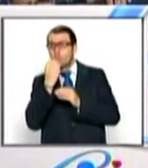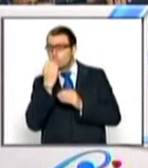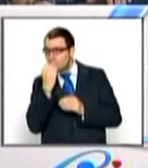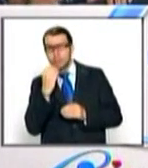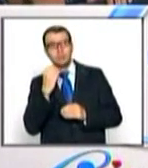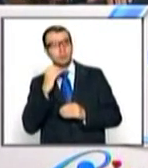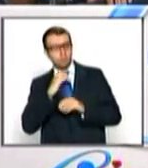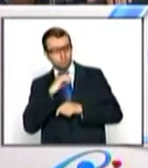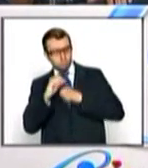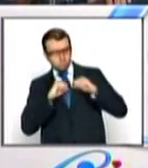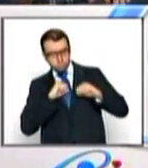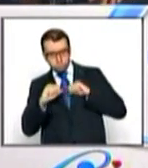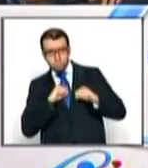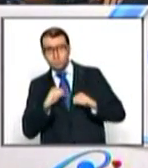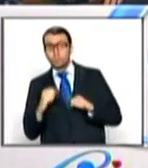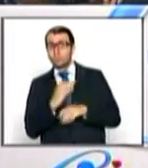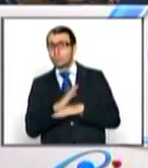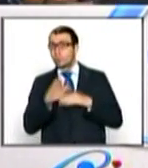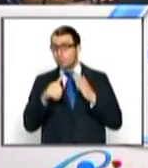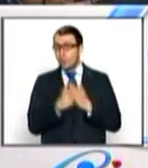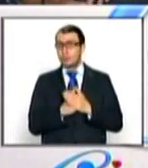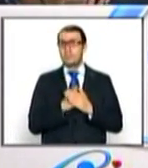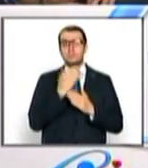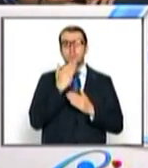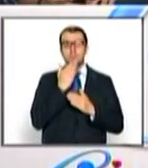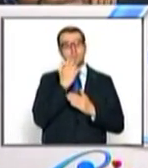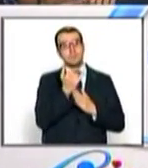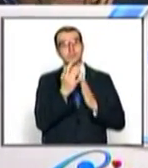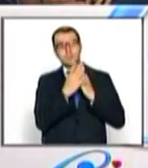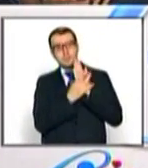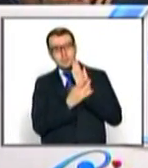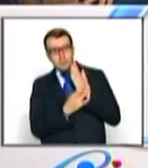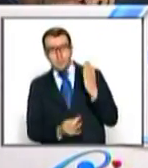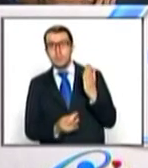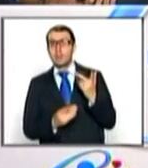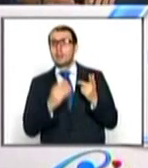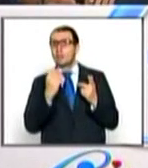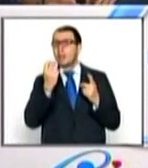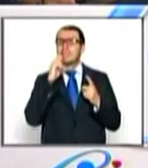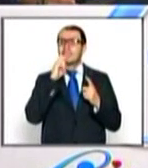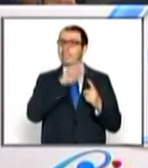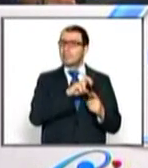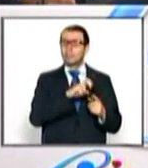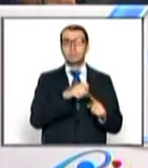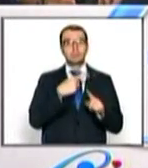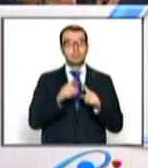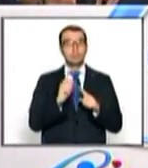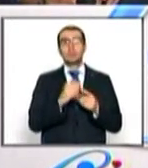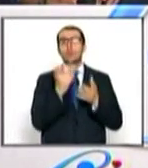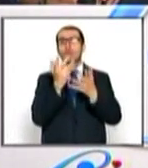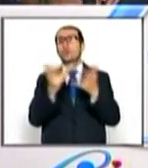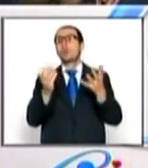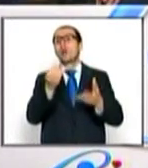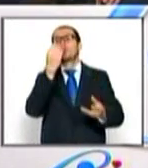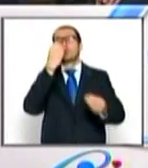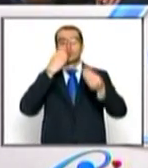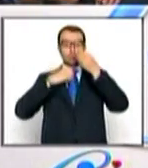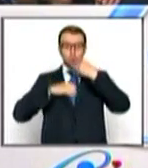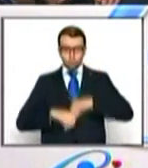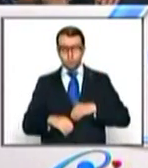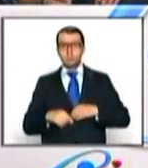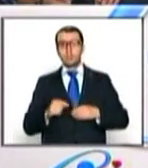día, los alimentos, las grasas, los carbohidratos, los almidones y estas sustancias que ingresan a tu cuerpo sean capaces